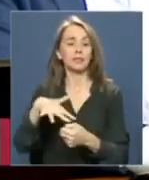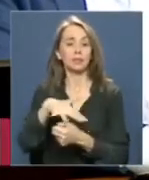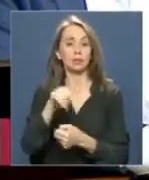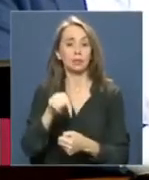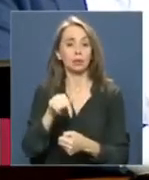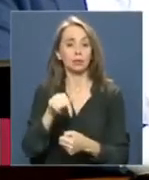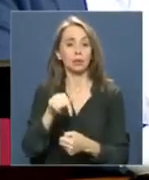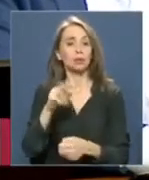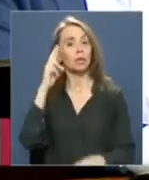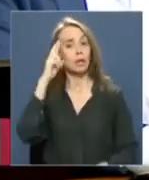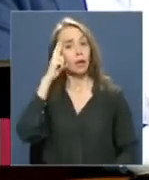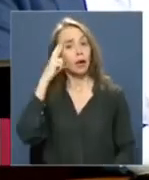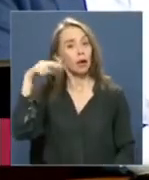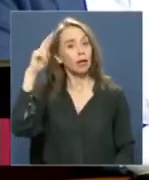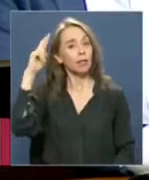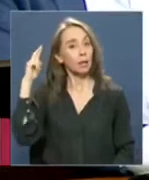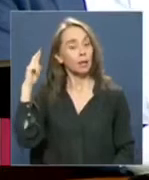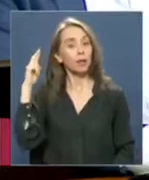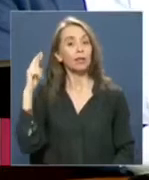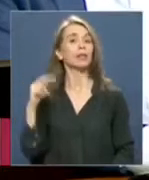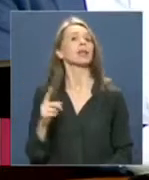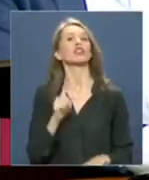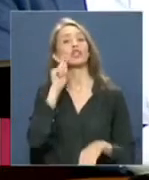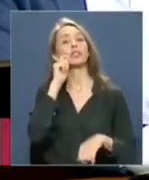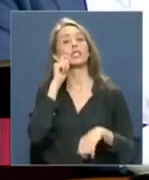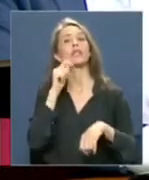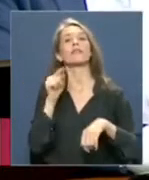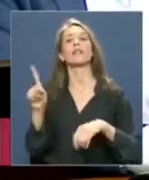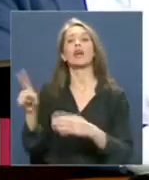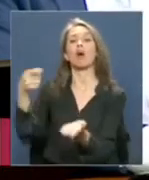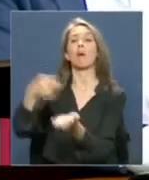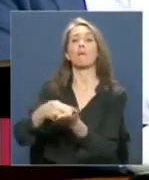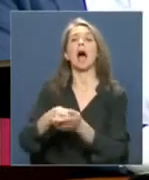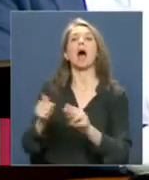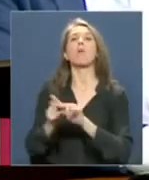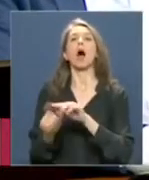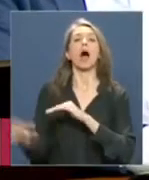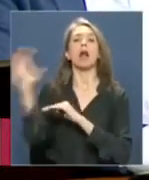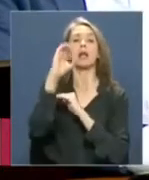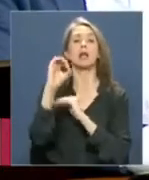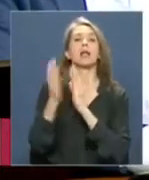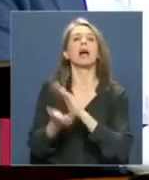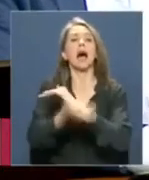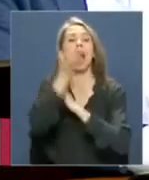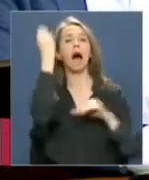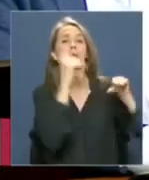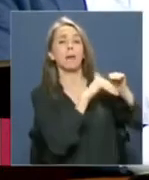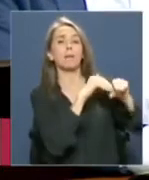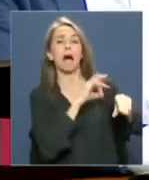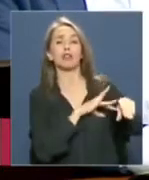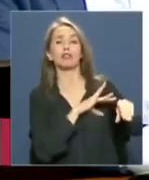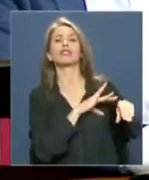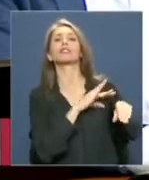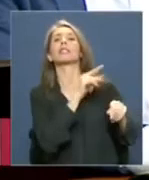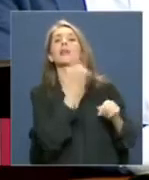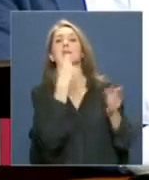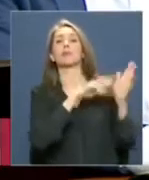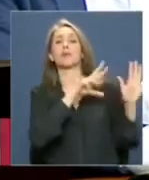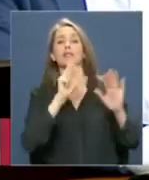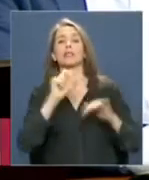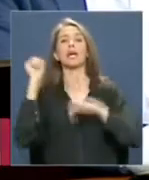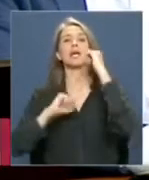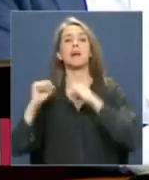hay que recordar que esto no es un perdonazo, como el que recibieron los bancos de Chile en los 80, ni como recibió Johnson